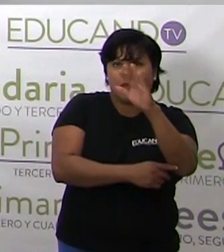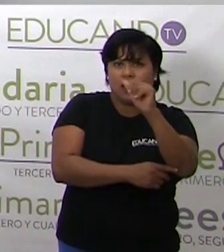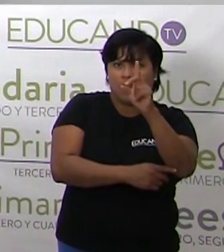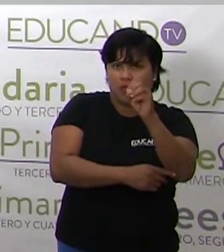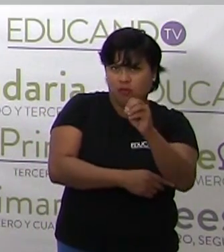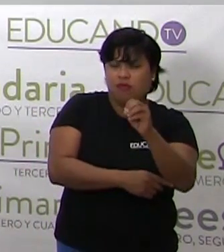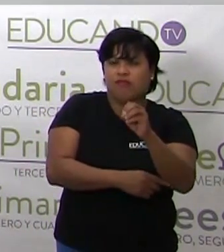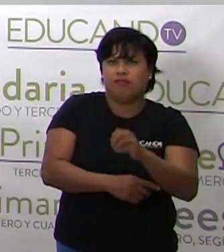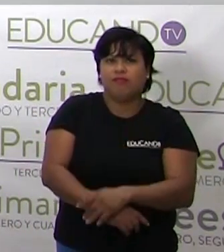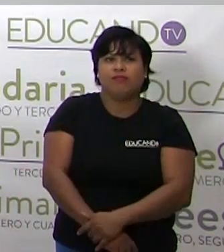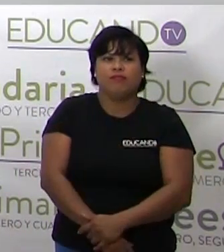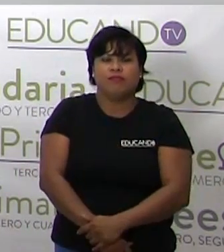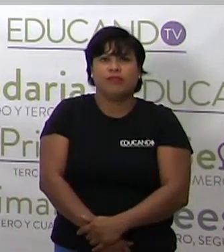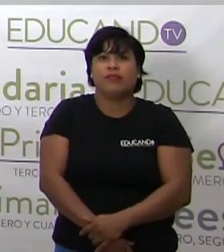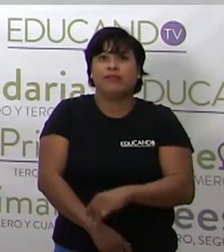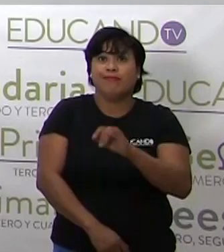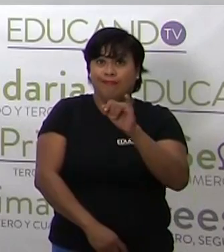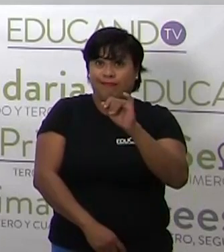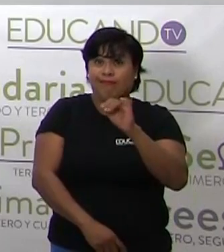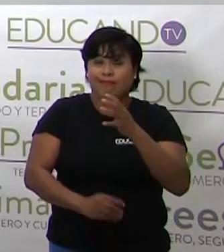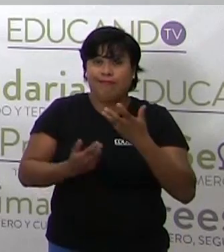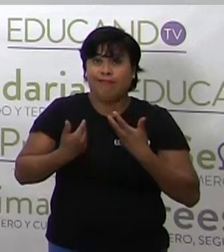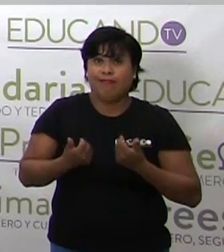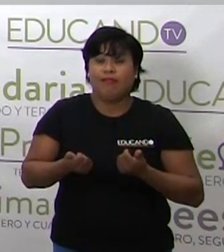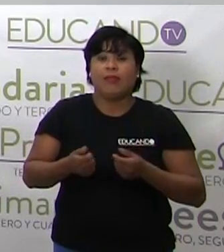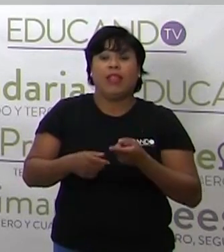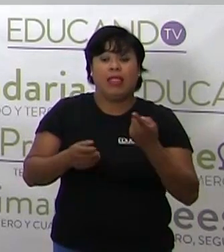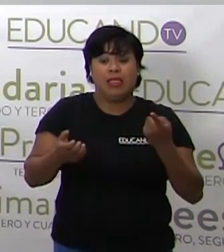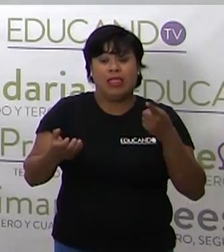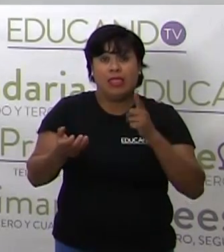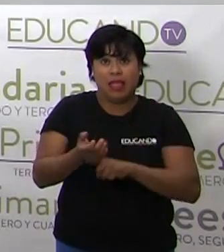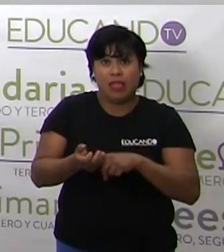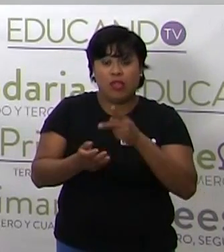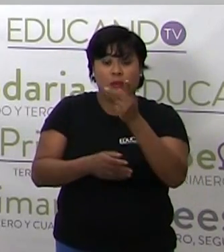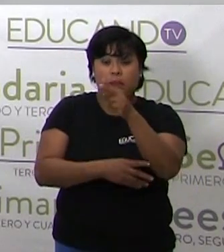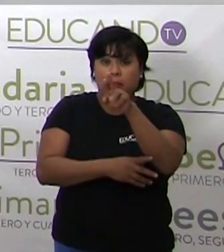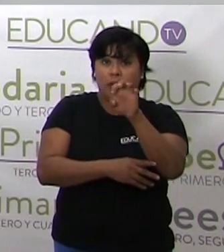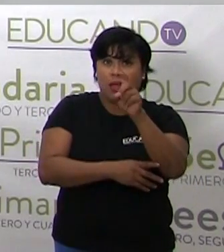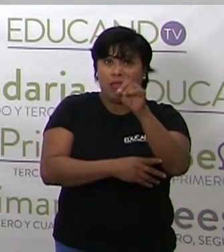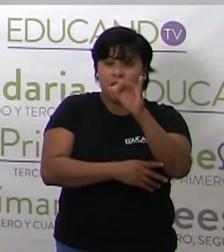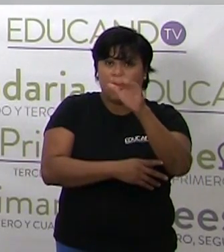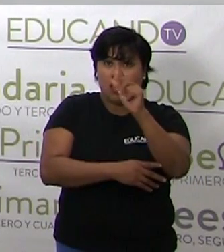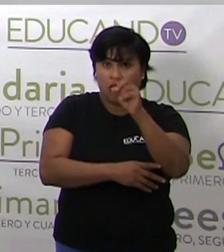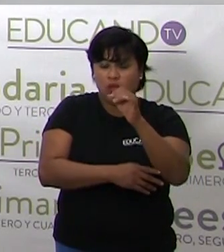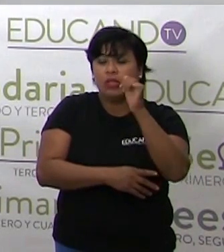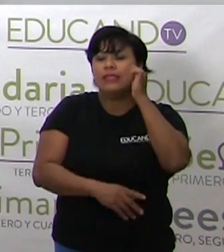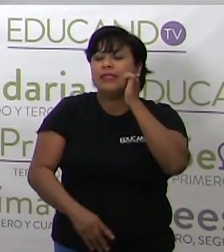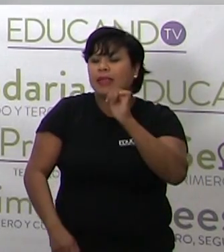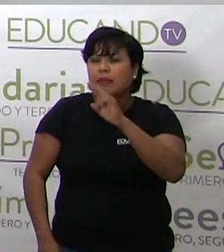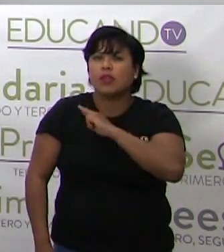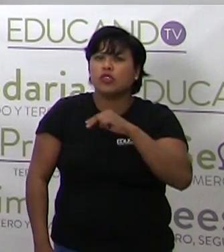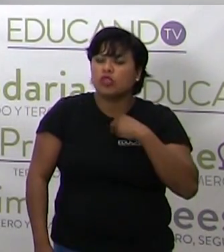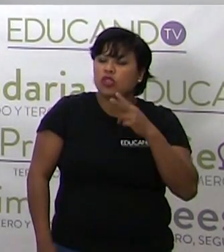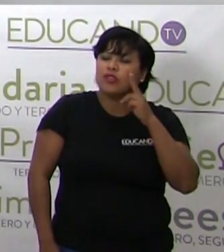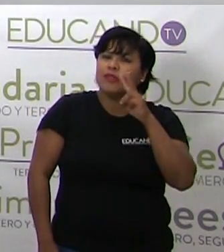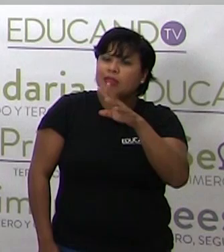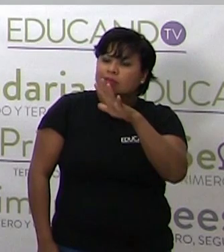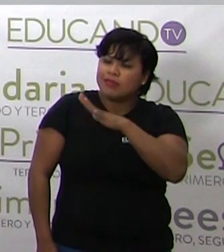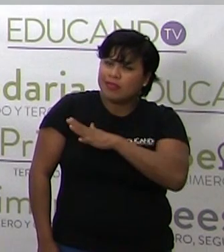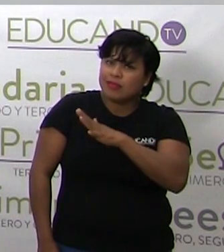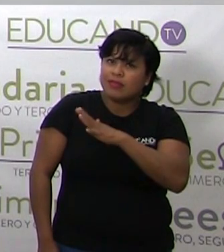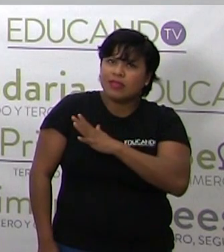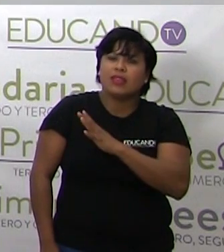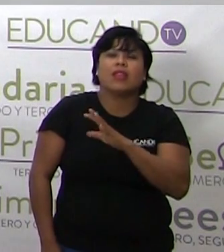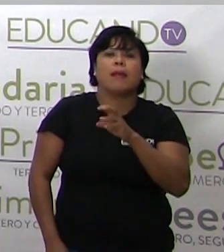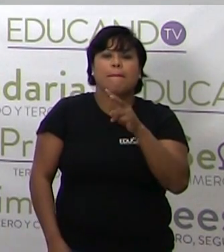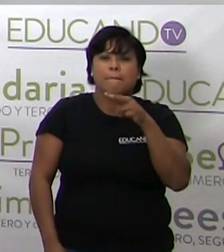predicado. ¿Sí? Estoy hablando del predicado. Dentro del predicado siempre vamos a encontrar